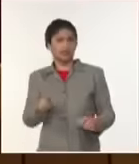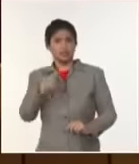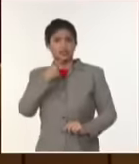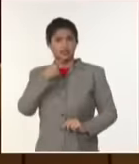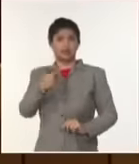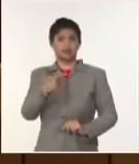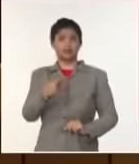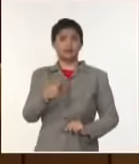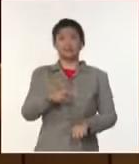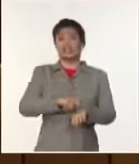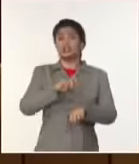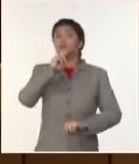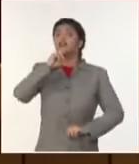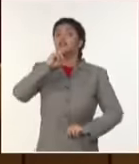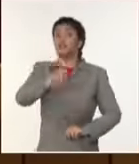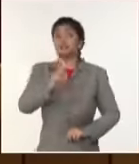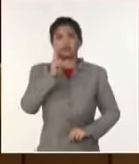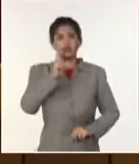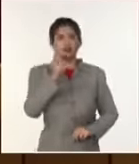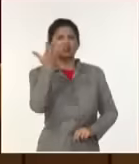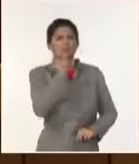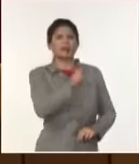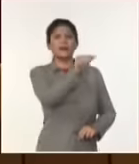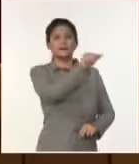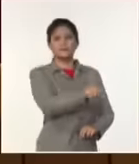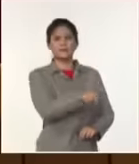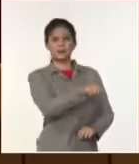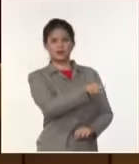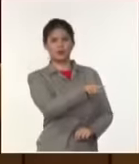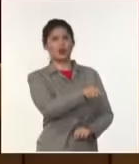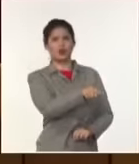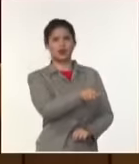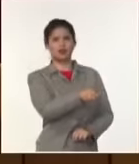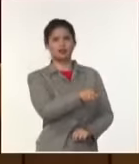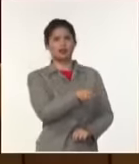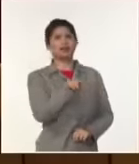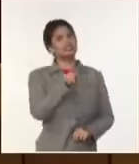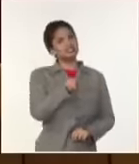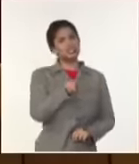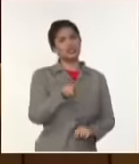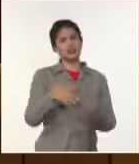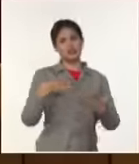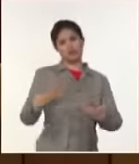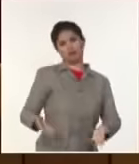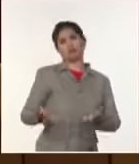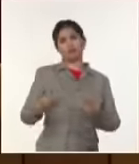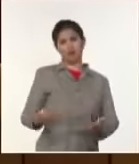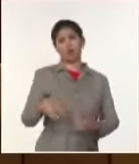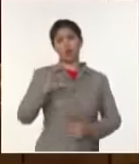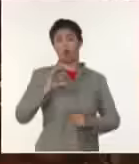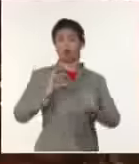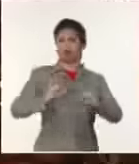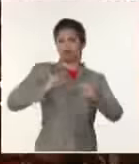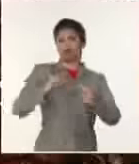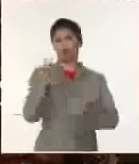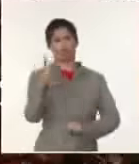en los tiempos difíciles cuando realmente se prueban los hombres y las mujeres.